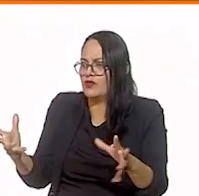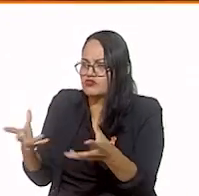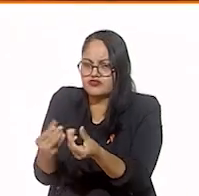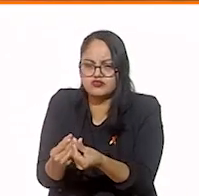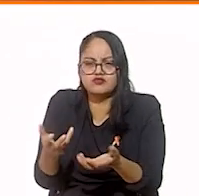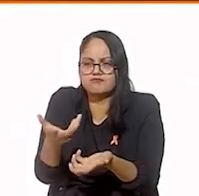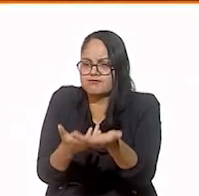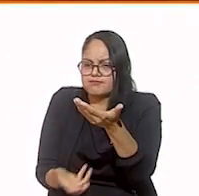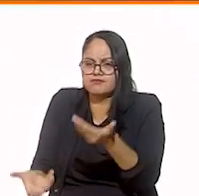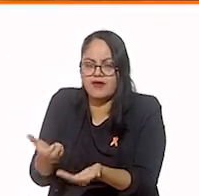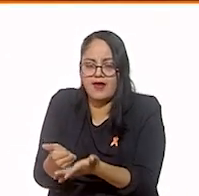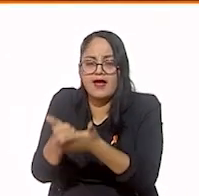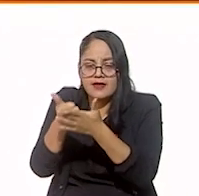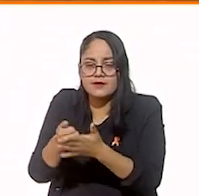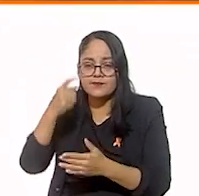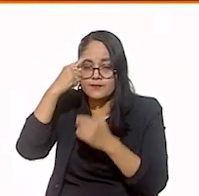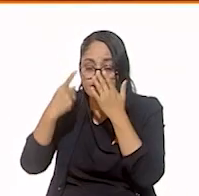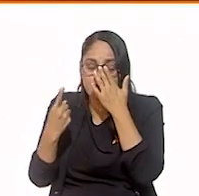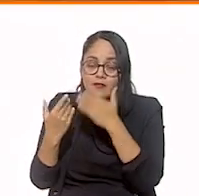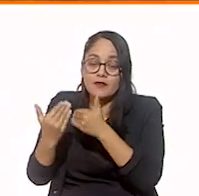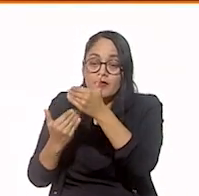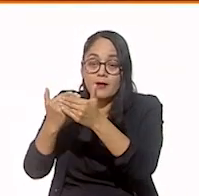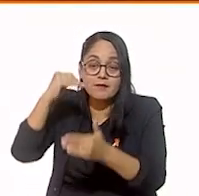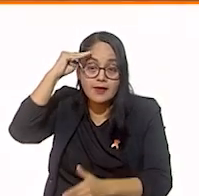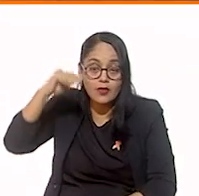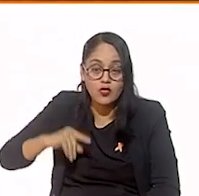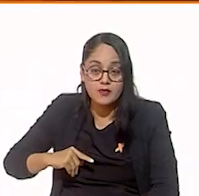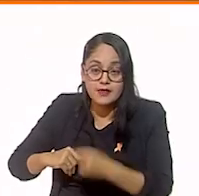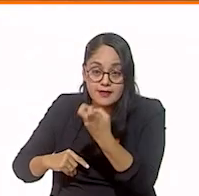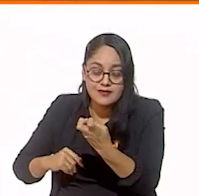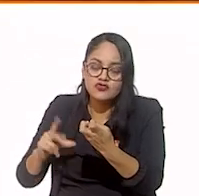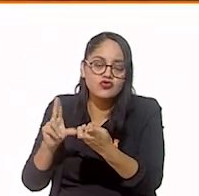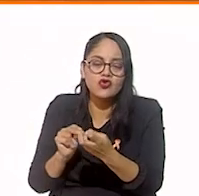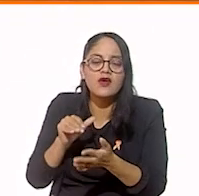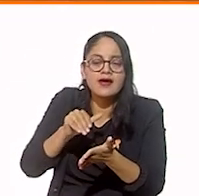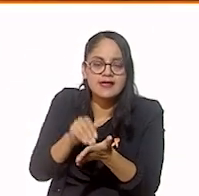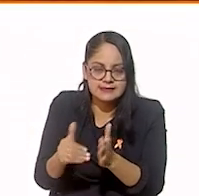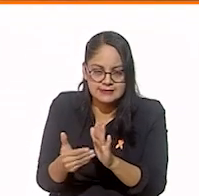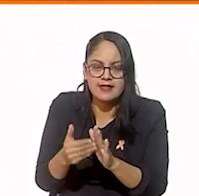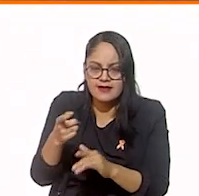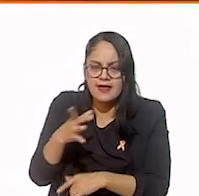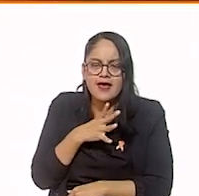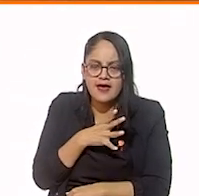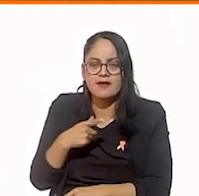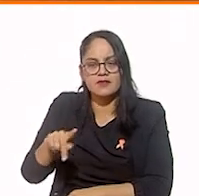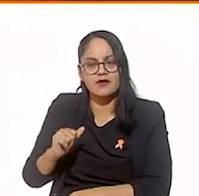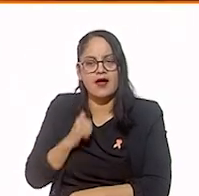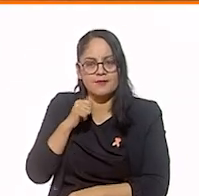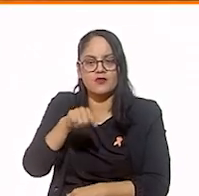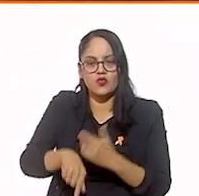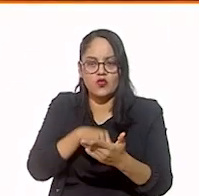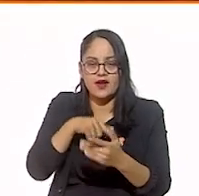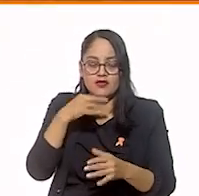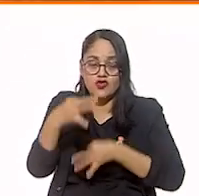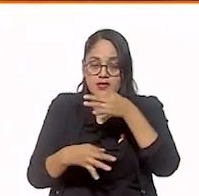construcción de unidad nacional en el entendido de que esto va más allá de un gobierno. O sea, esto no es solamente una estrategia, y esto hay que entenderlo, y aprovecho mucho el espacio y las